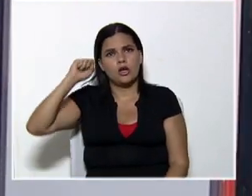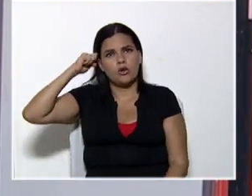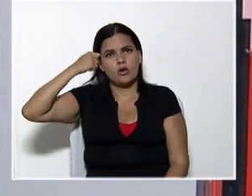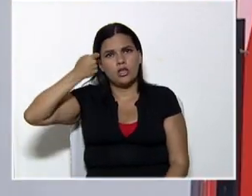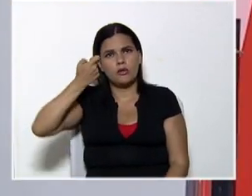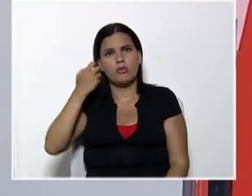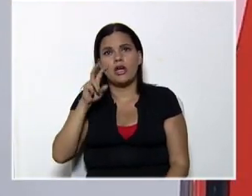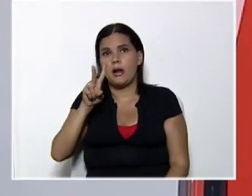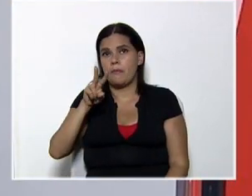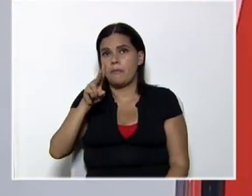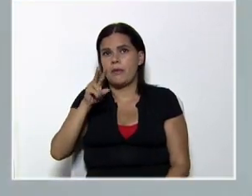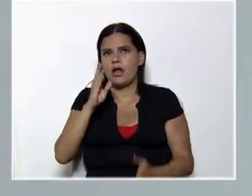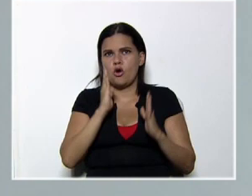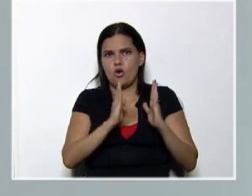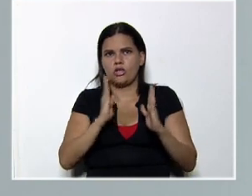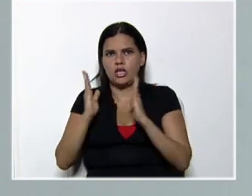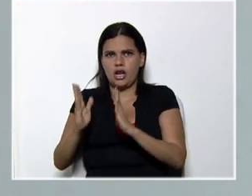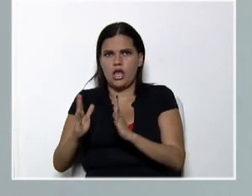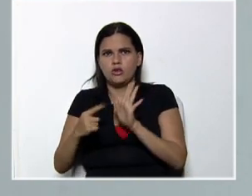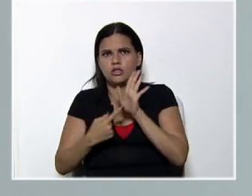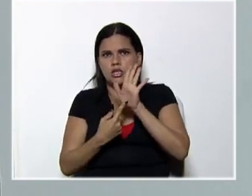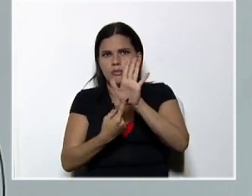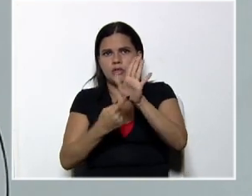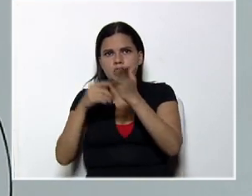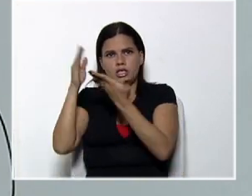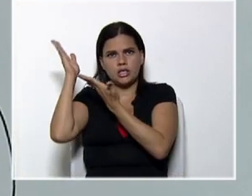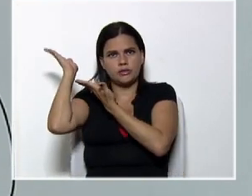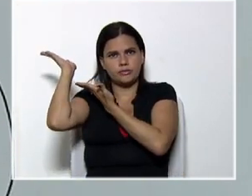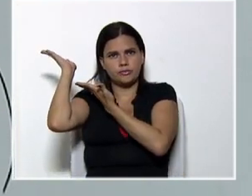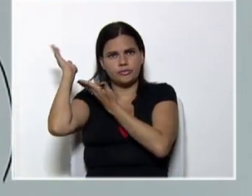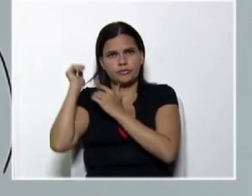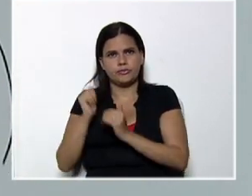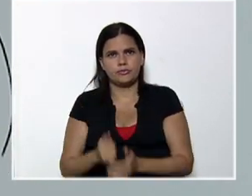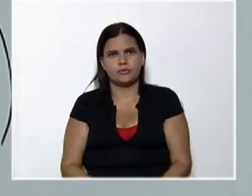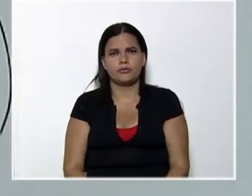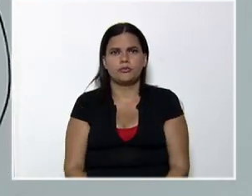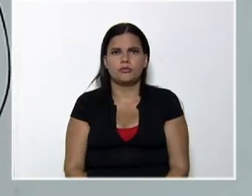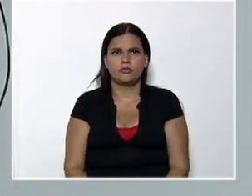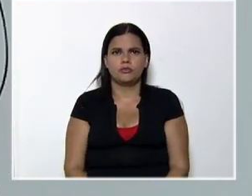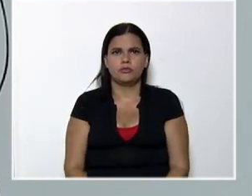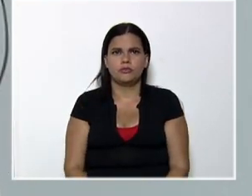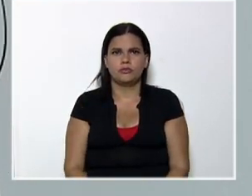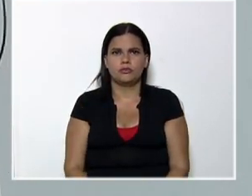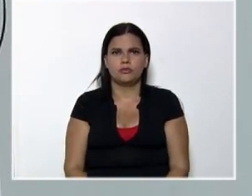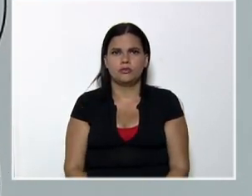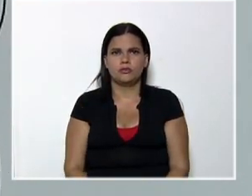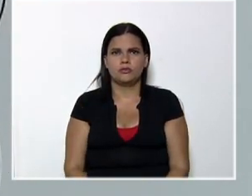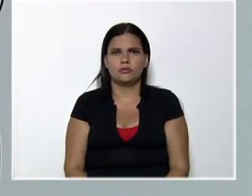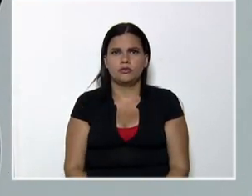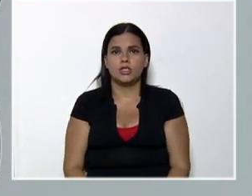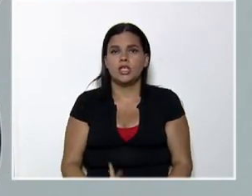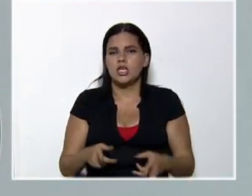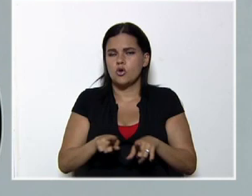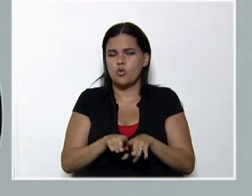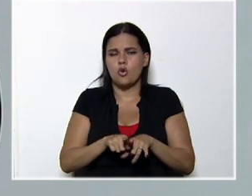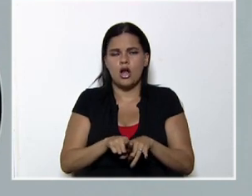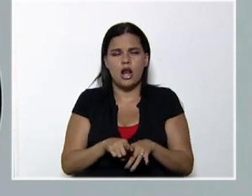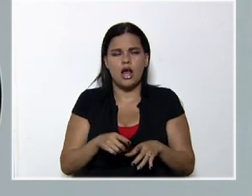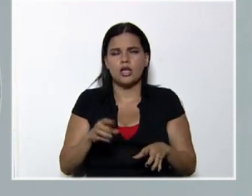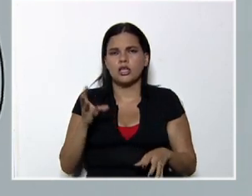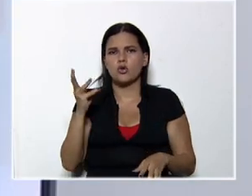forma. Igualmente el punto es el sitio específico ya con un sistema numérico ubicado,